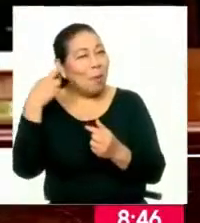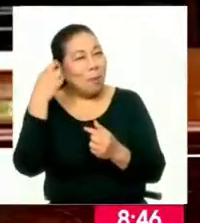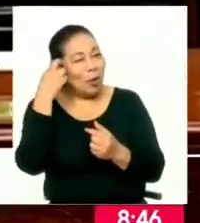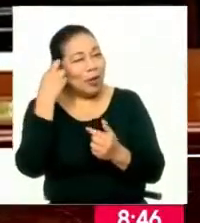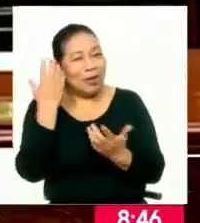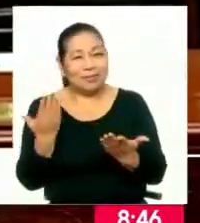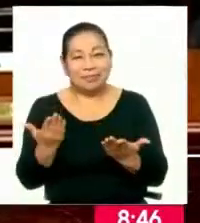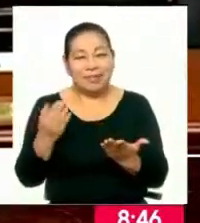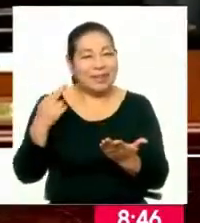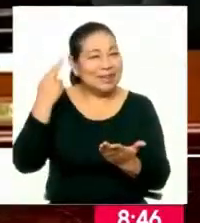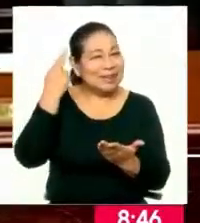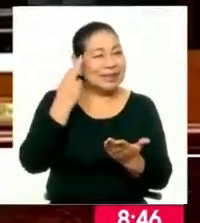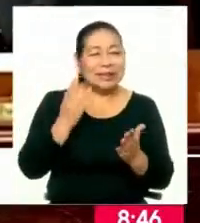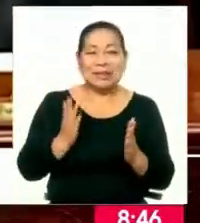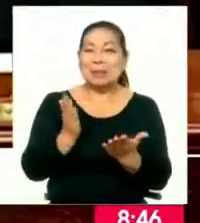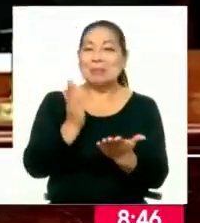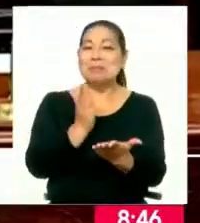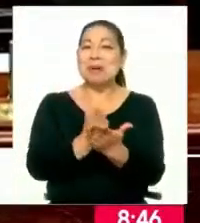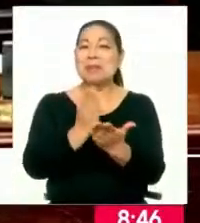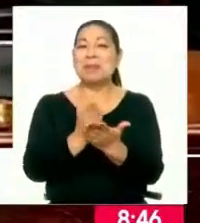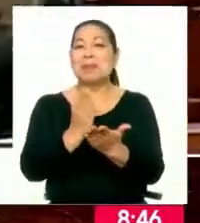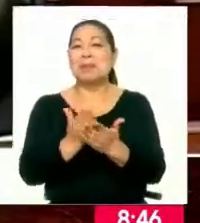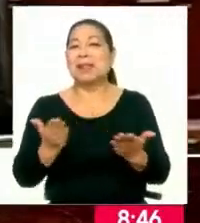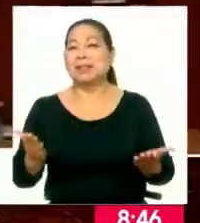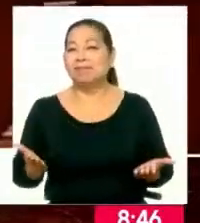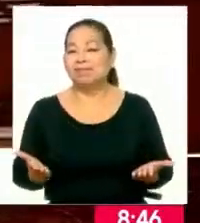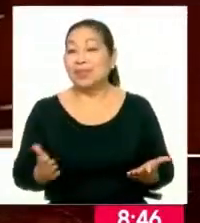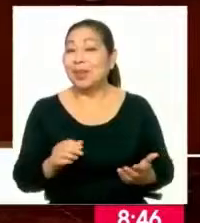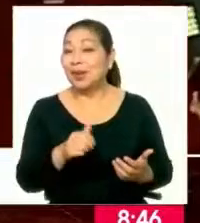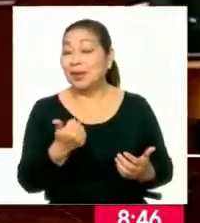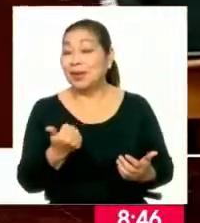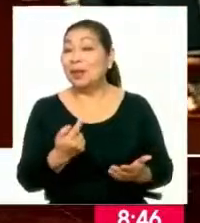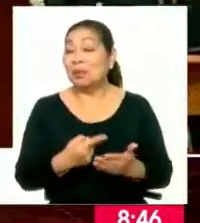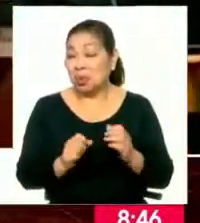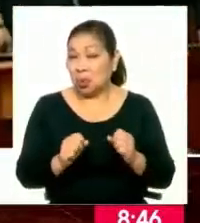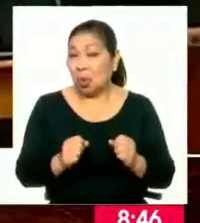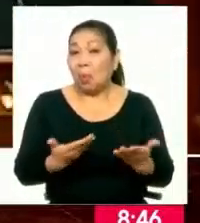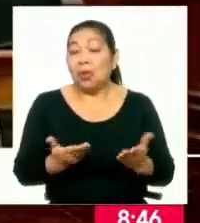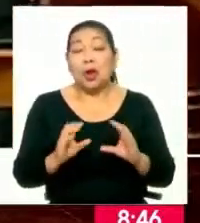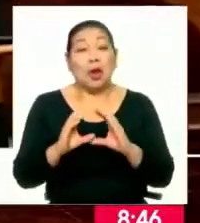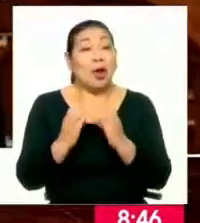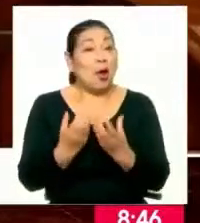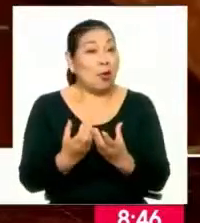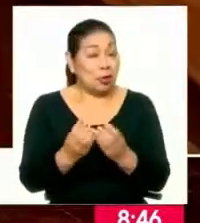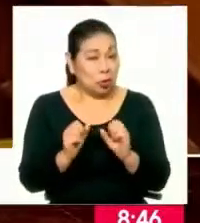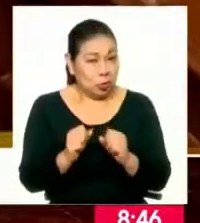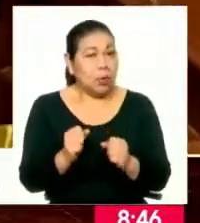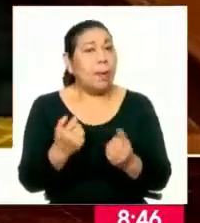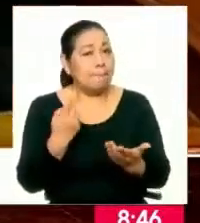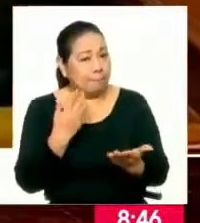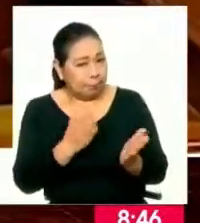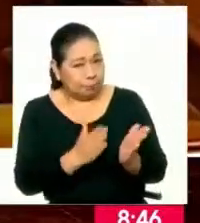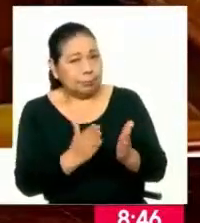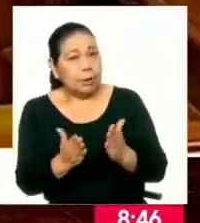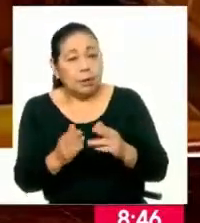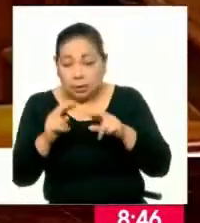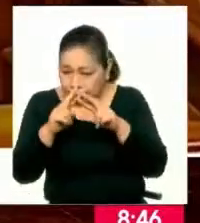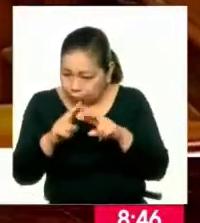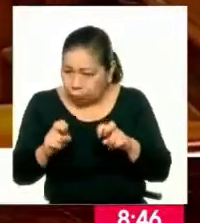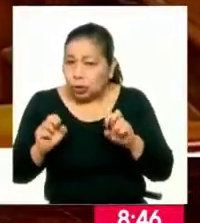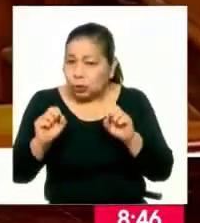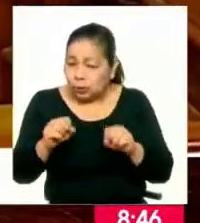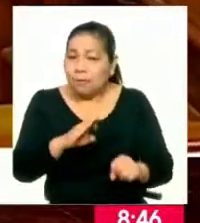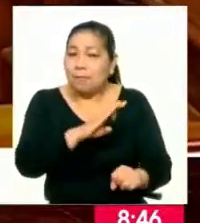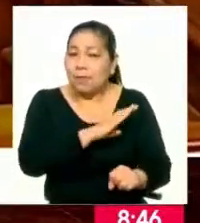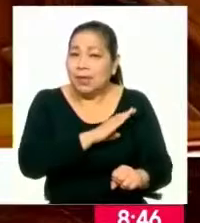totalmente, que no obedece a razones, porque... hay otras decisiones que se están tomando en el Congreso que sí ameritan pasar a ser investigados por